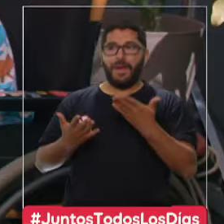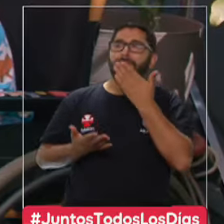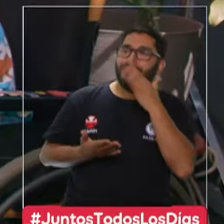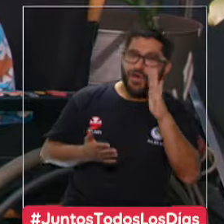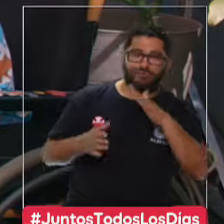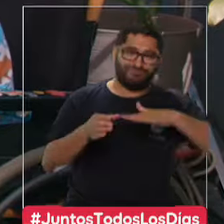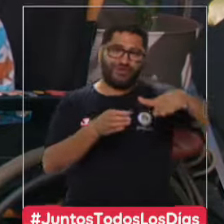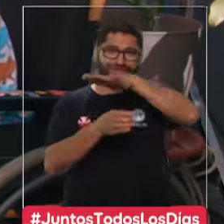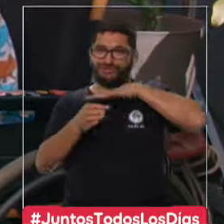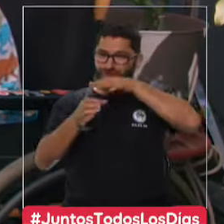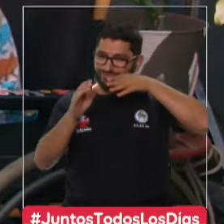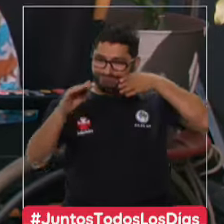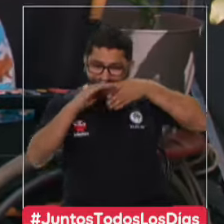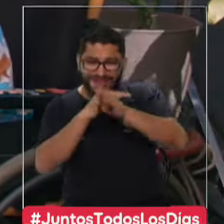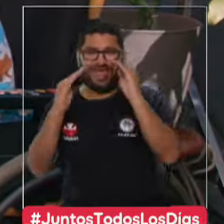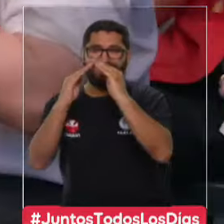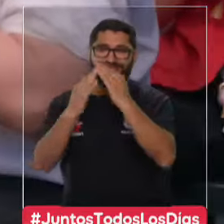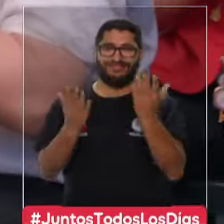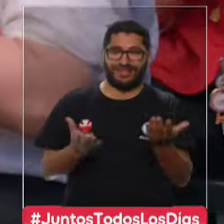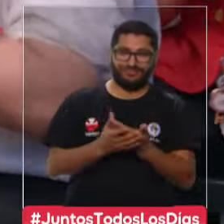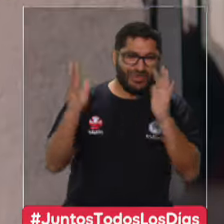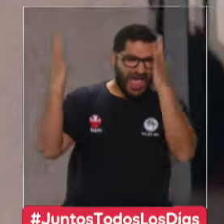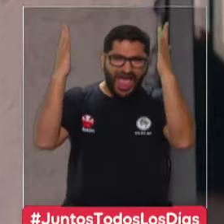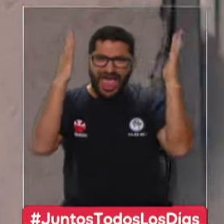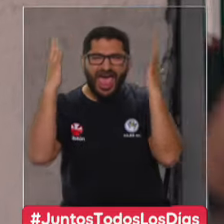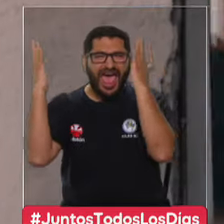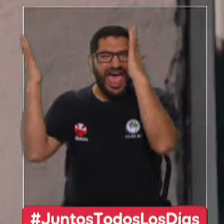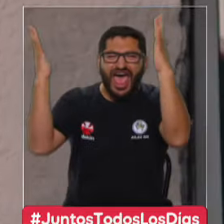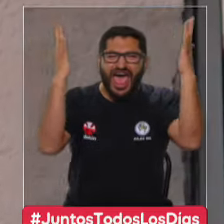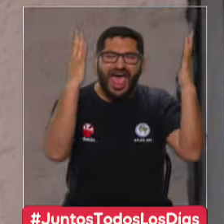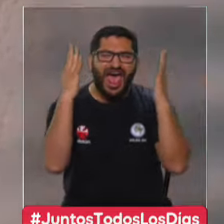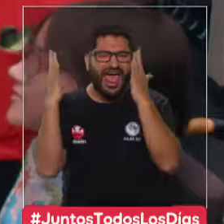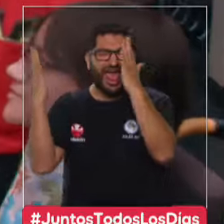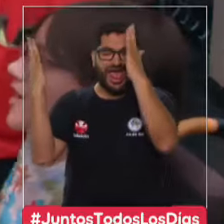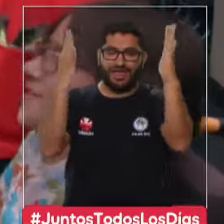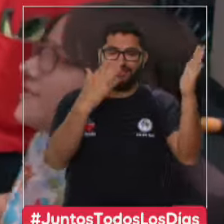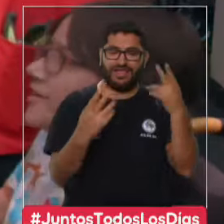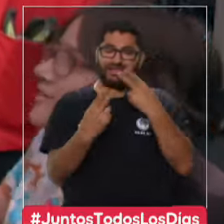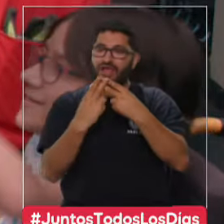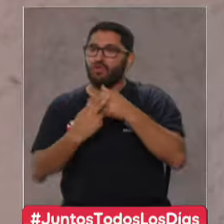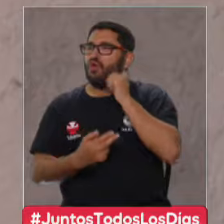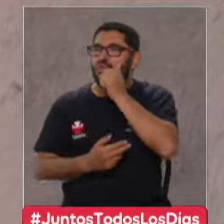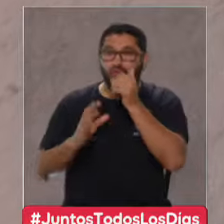mi casa. ¡Teletón! ¡Junto!